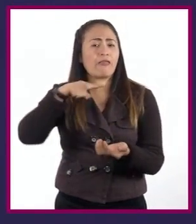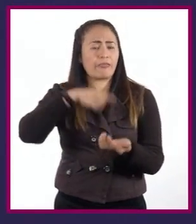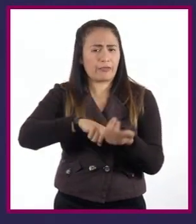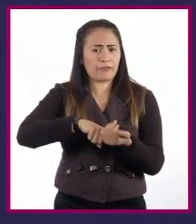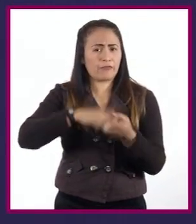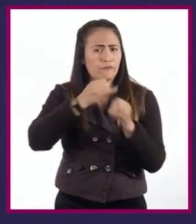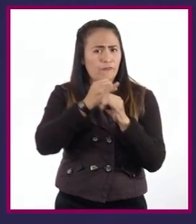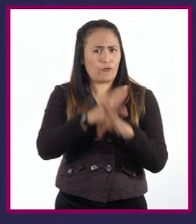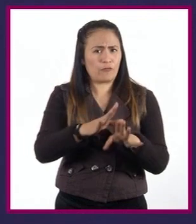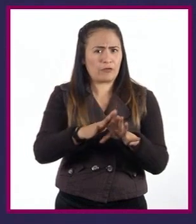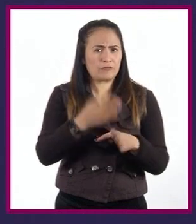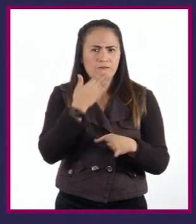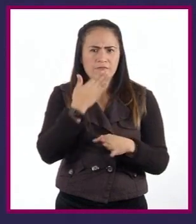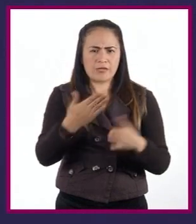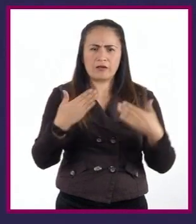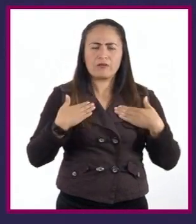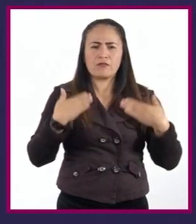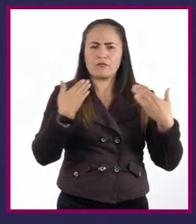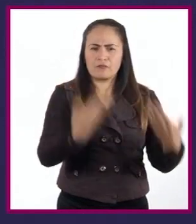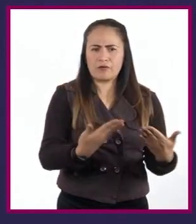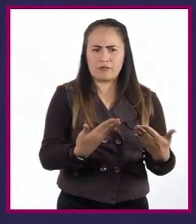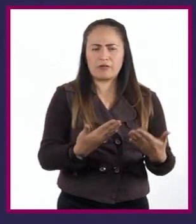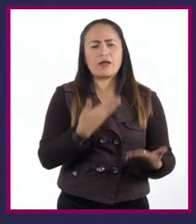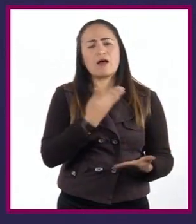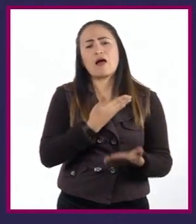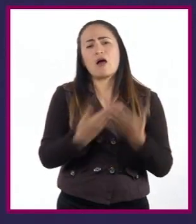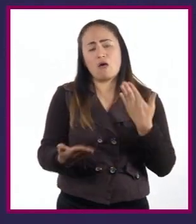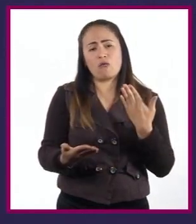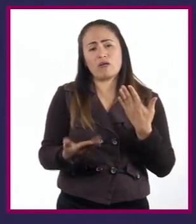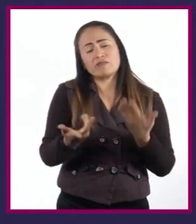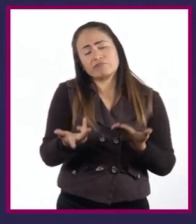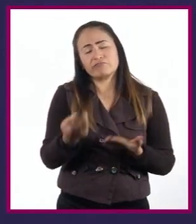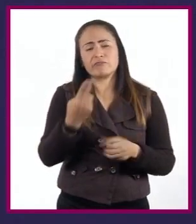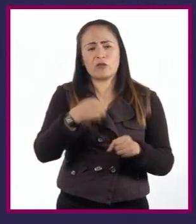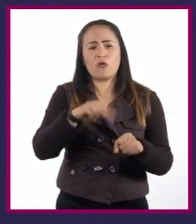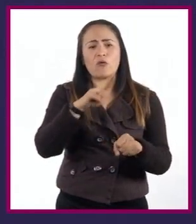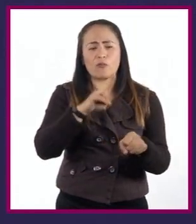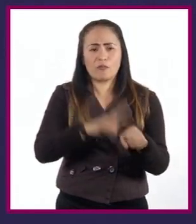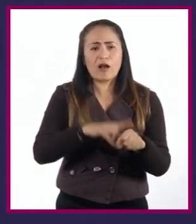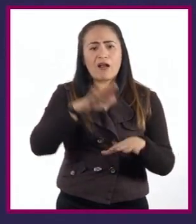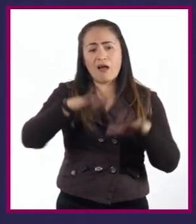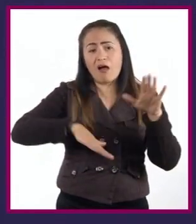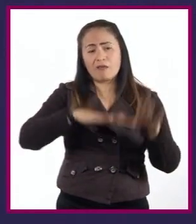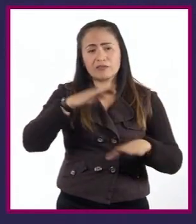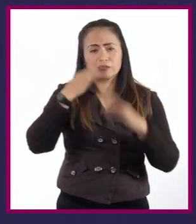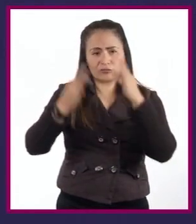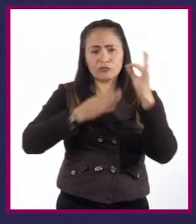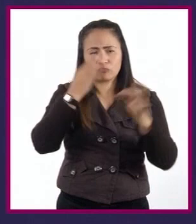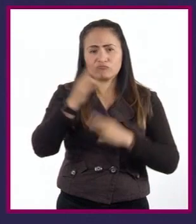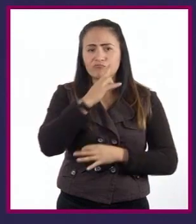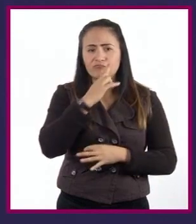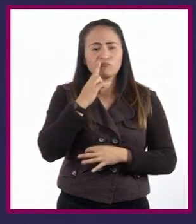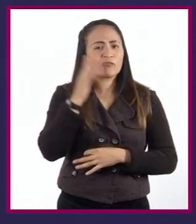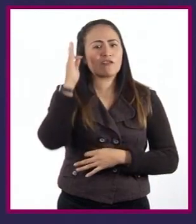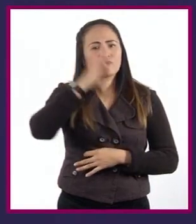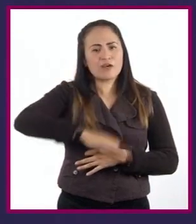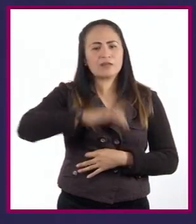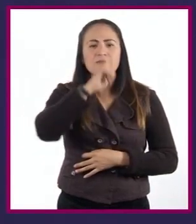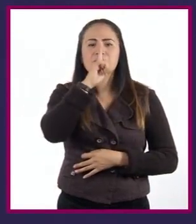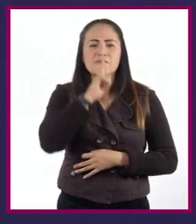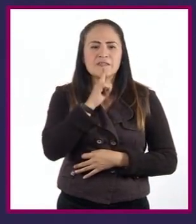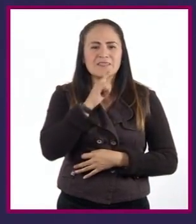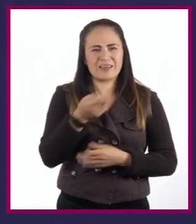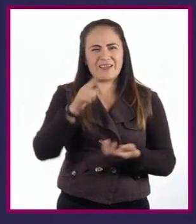de fuentes confiables. En la actualidad, es común encontrar noticias falsas en las redes sociales, por